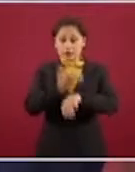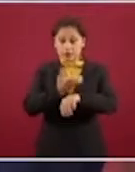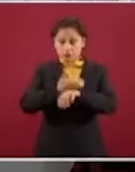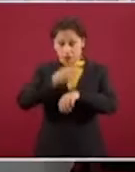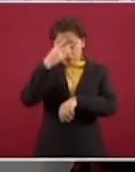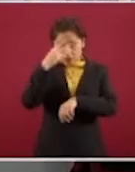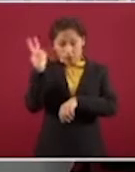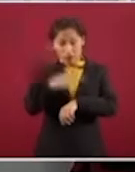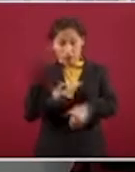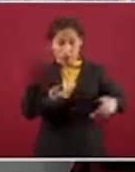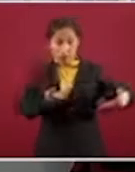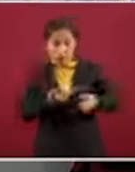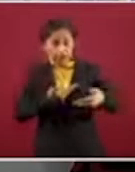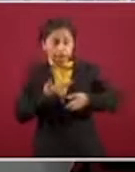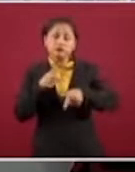que se anunció allá?